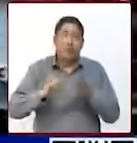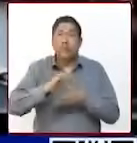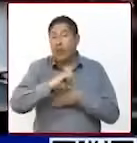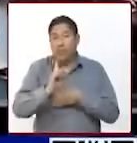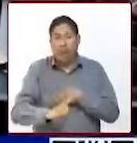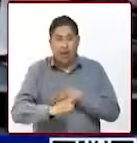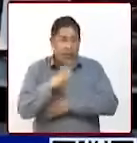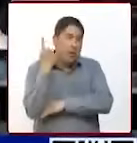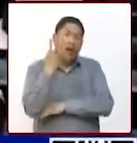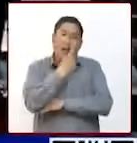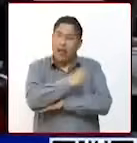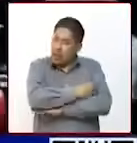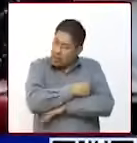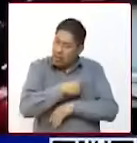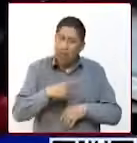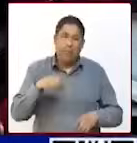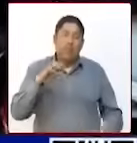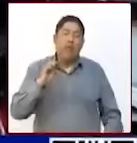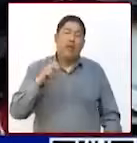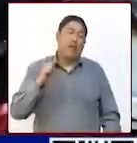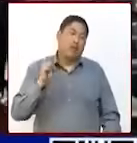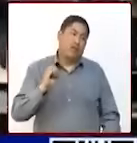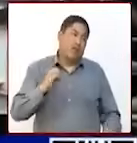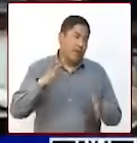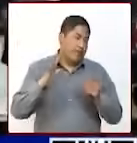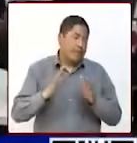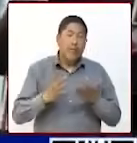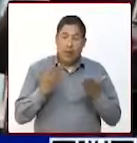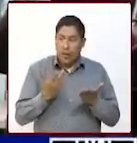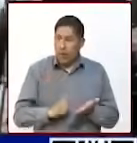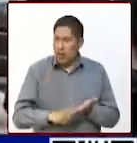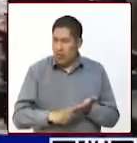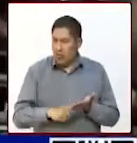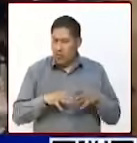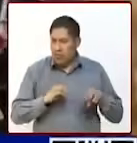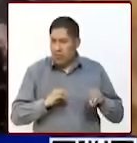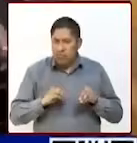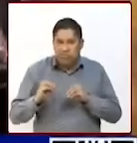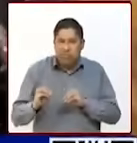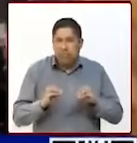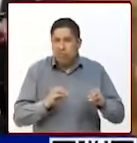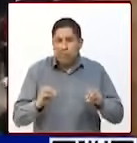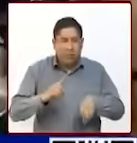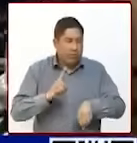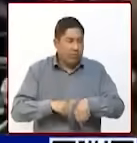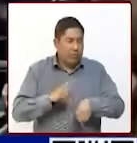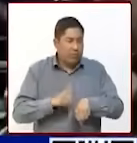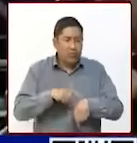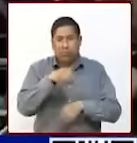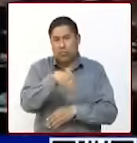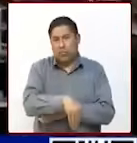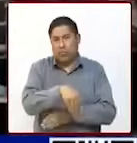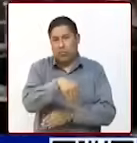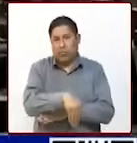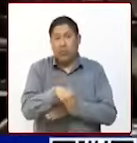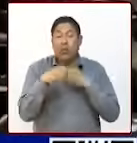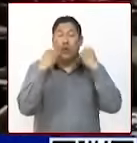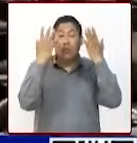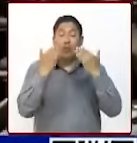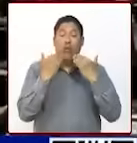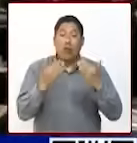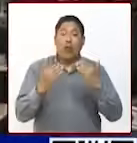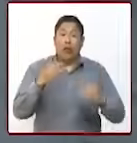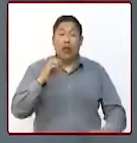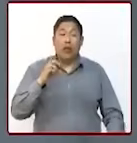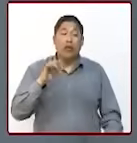sábado 23 de marzo, día del censo, en familia. Este es el movimiento que se da a esta hora de la noche. Gracias,